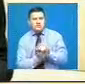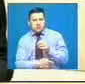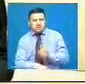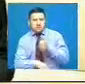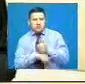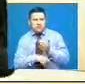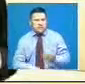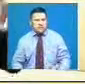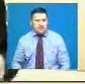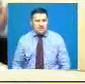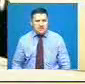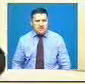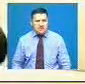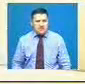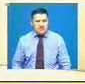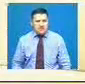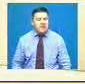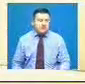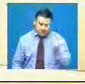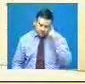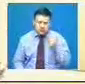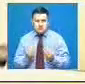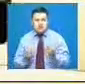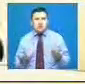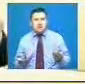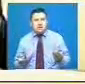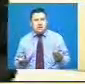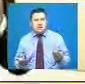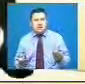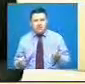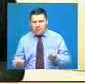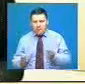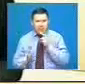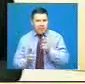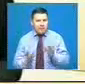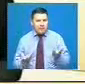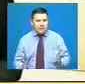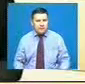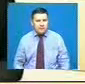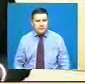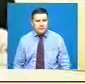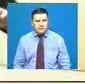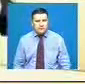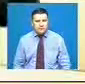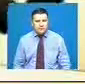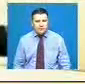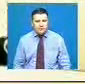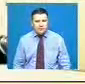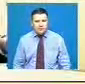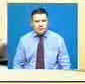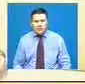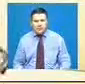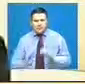Emisor. Y se hará lo que se tenga que hacer para asegurar el resultado inflacionario. Para que estas